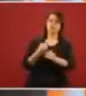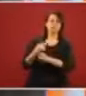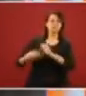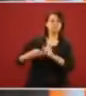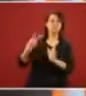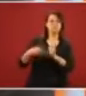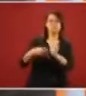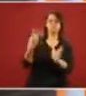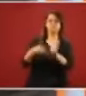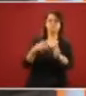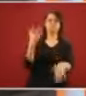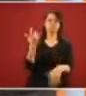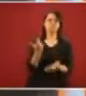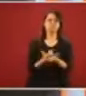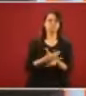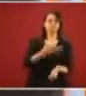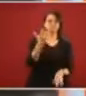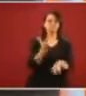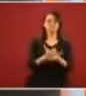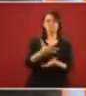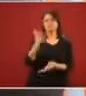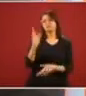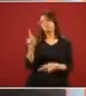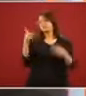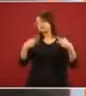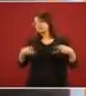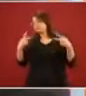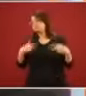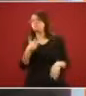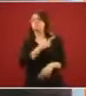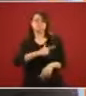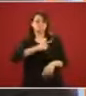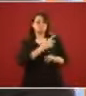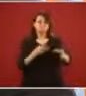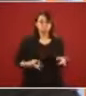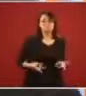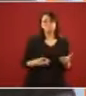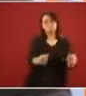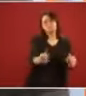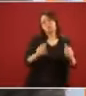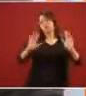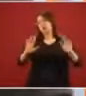alguien trae dinero de más y lo quiere gastar de oquis, pues ya saben